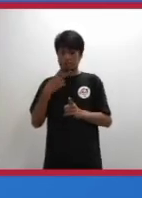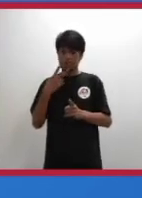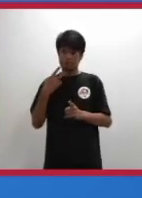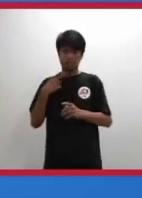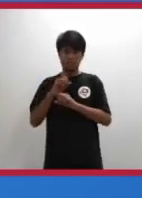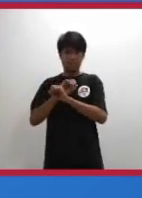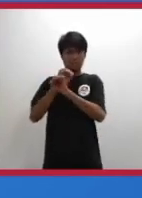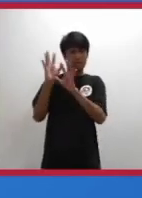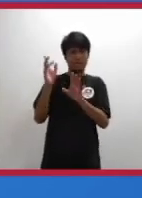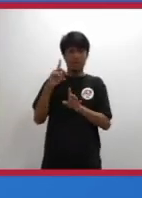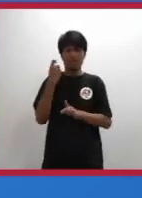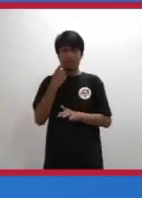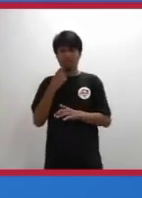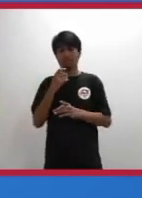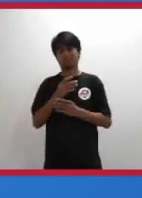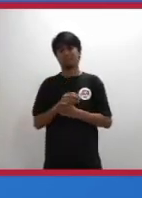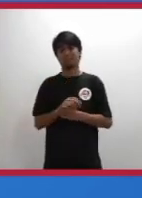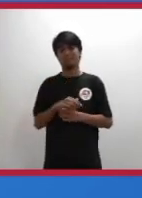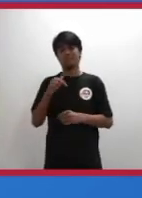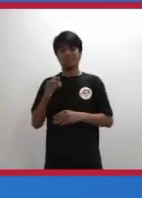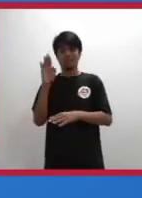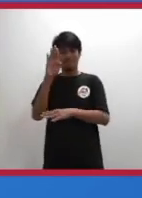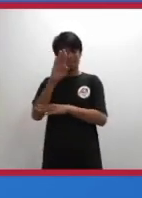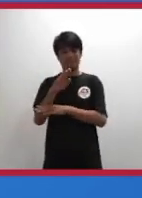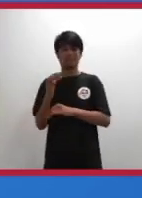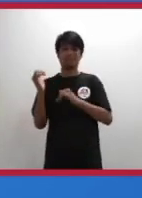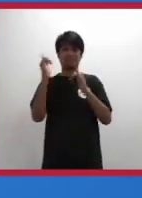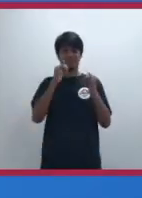buenas tardes. Nos veremos en otra oportunidad.